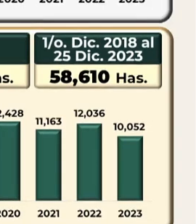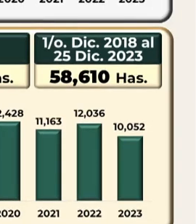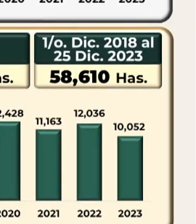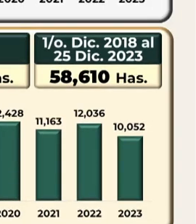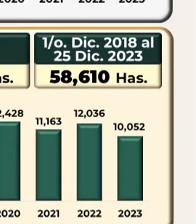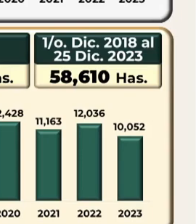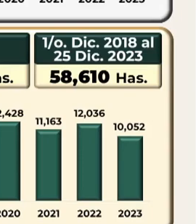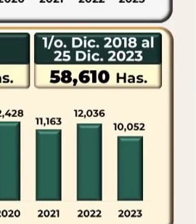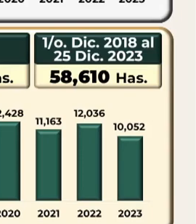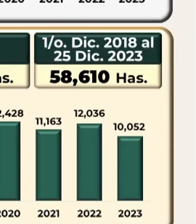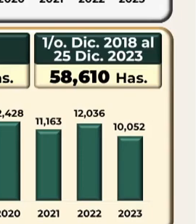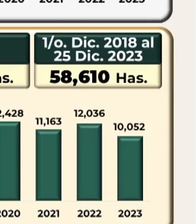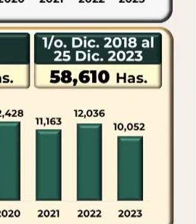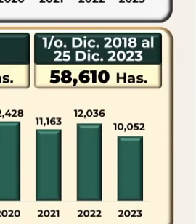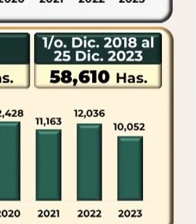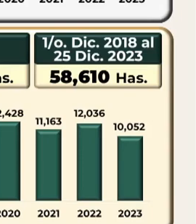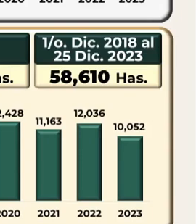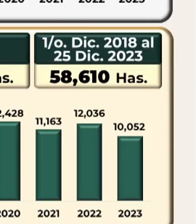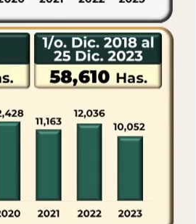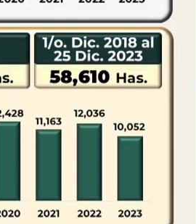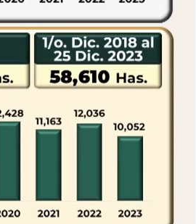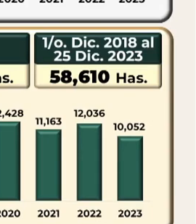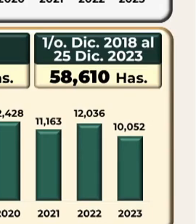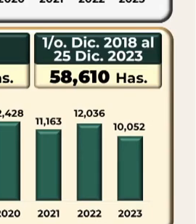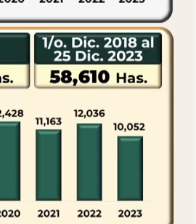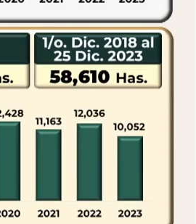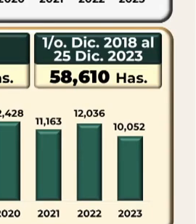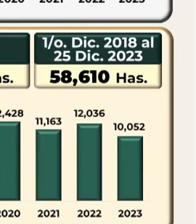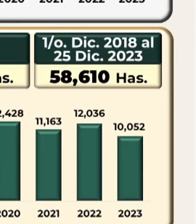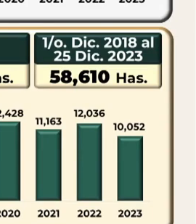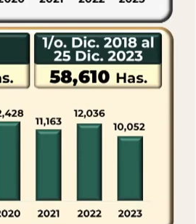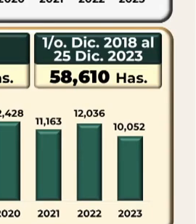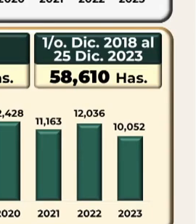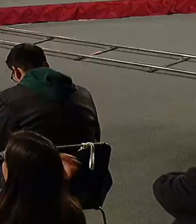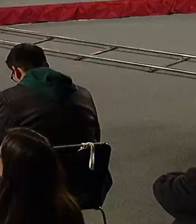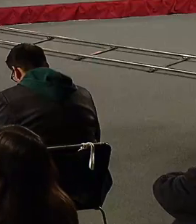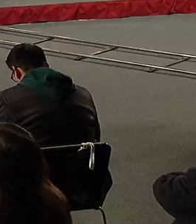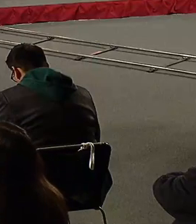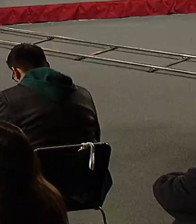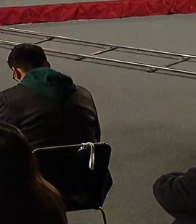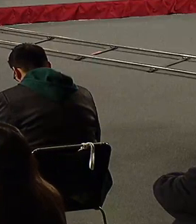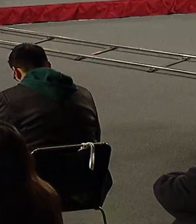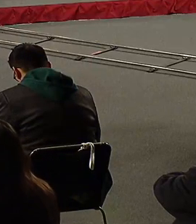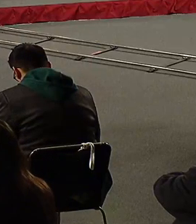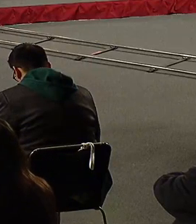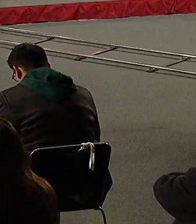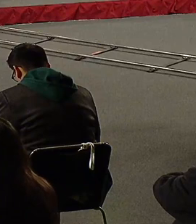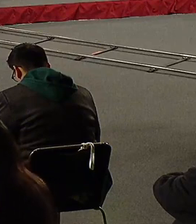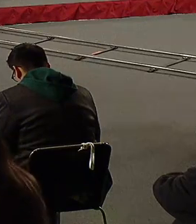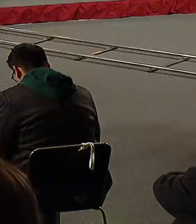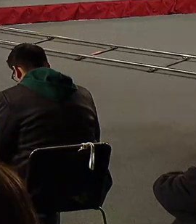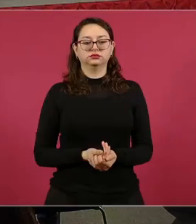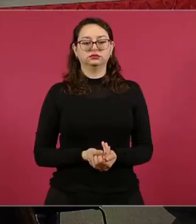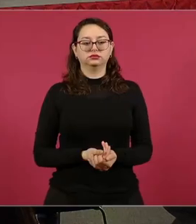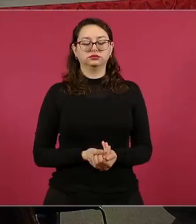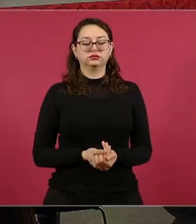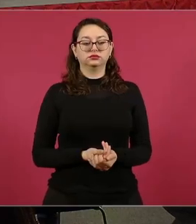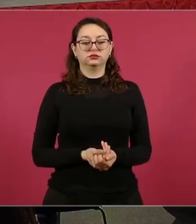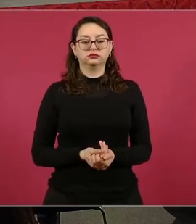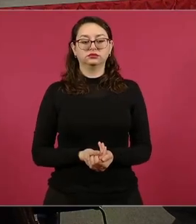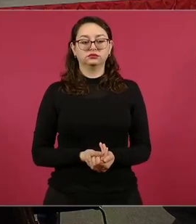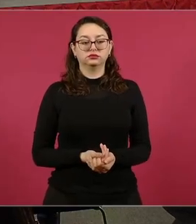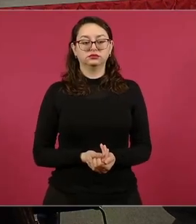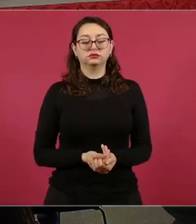año 10.052 hectáreas. La que sigue. Lo que se refiere a coca, 7 plantíos, en lo que va del